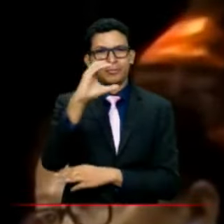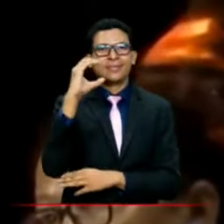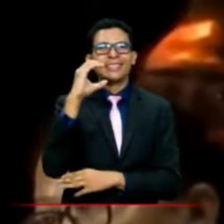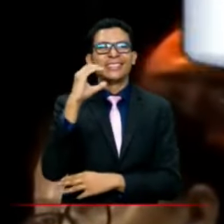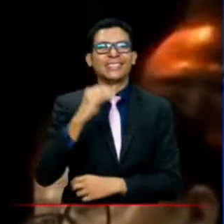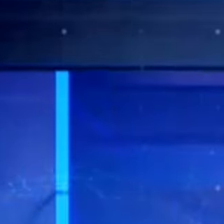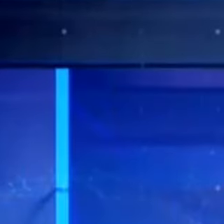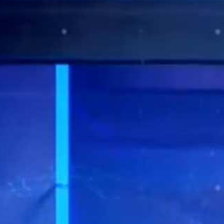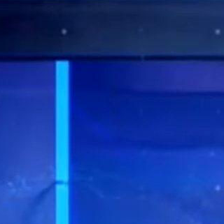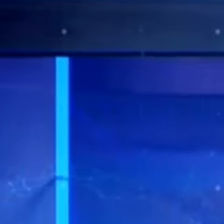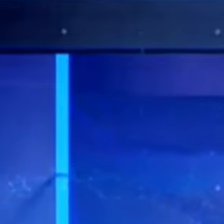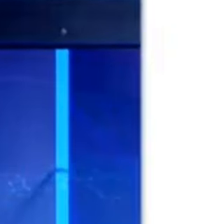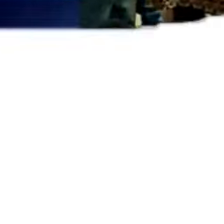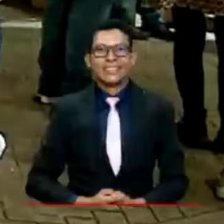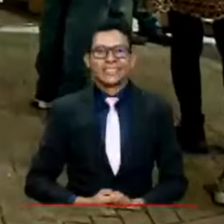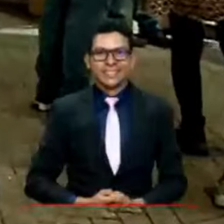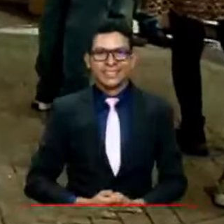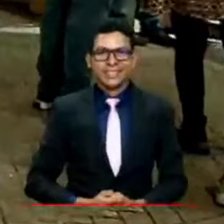Colombia.